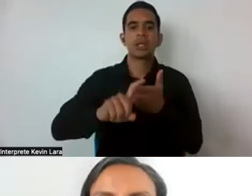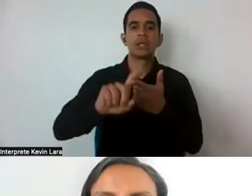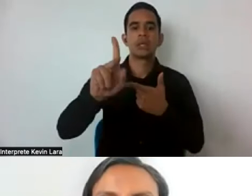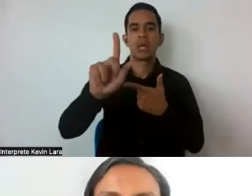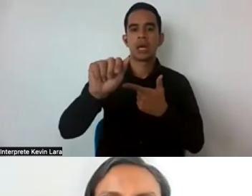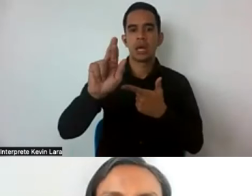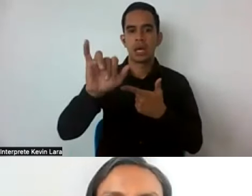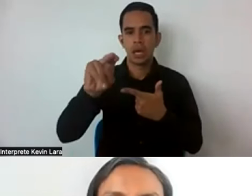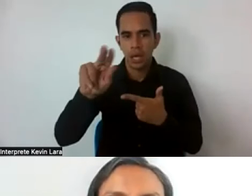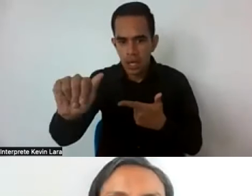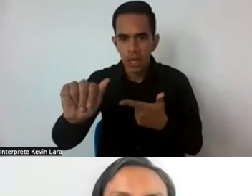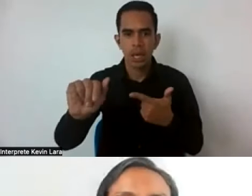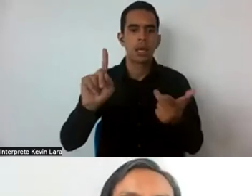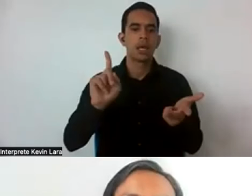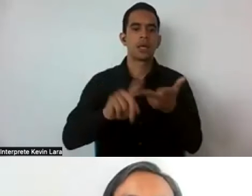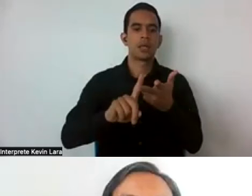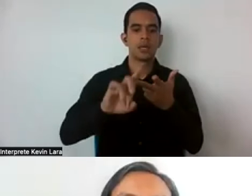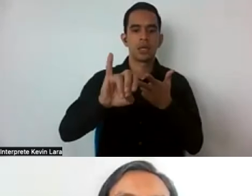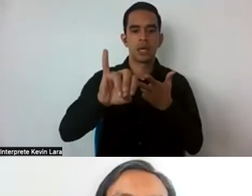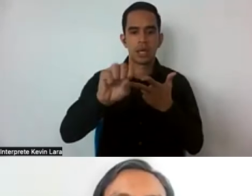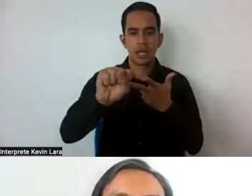Isela Gallardo